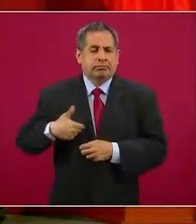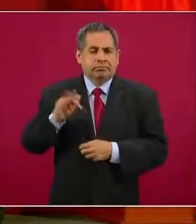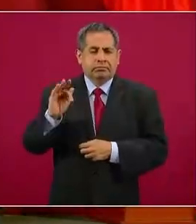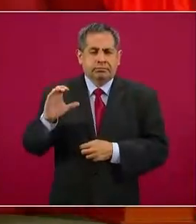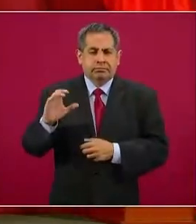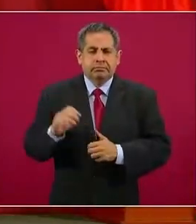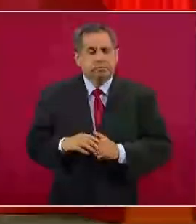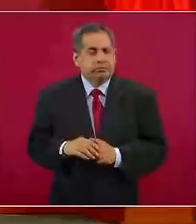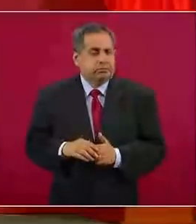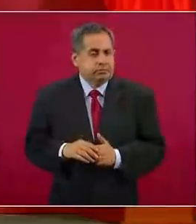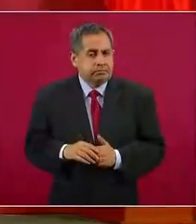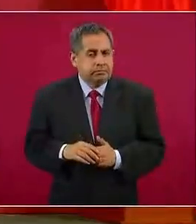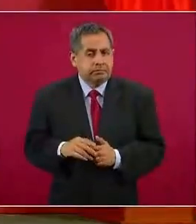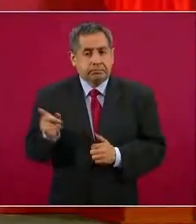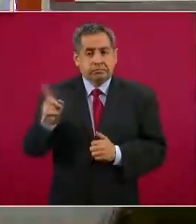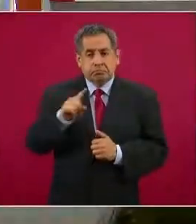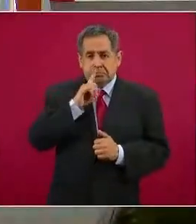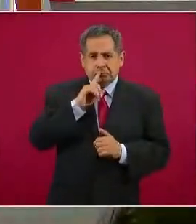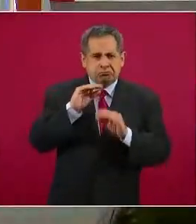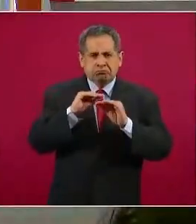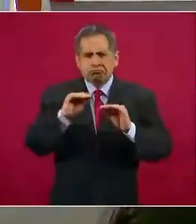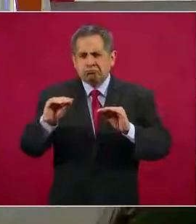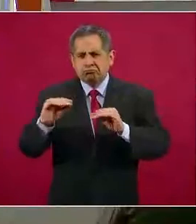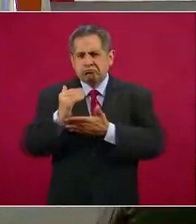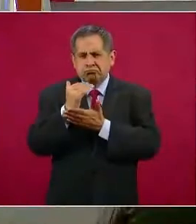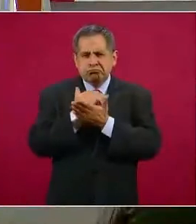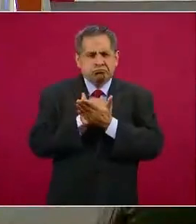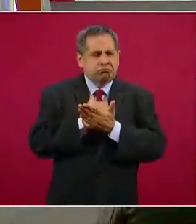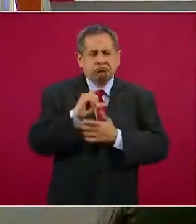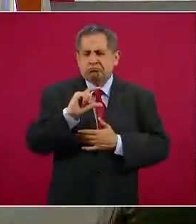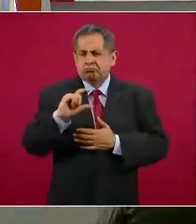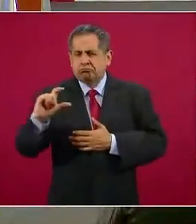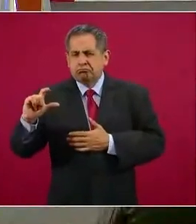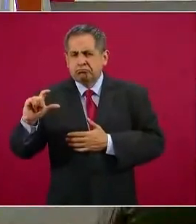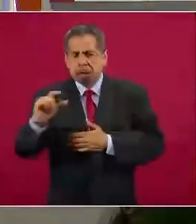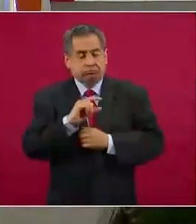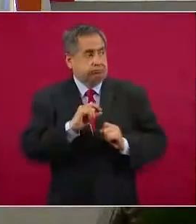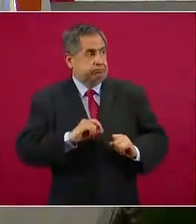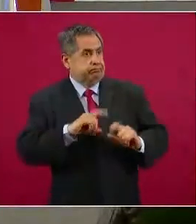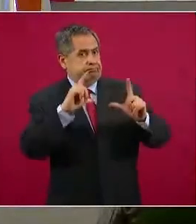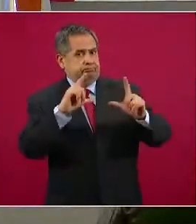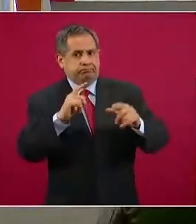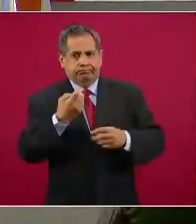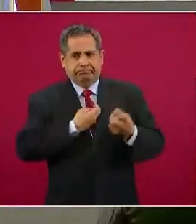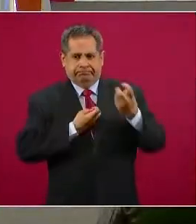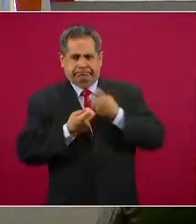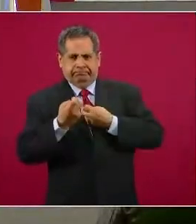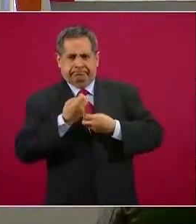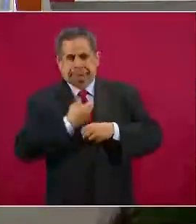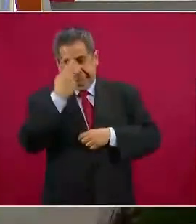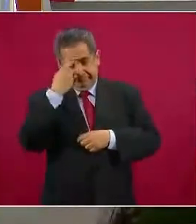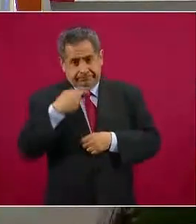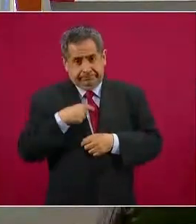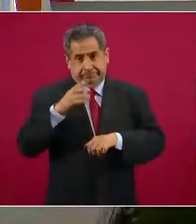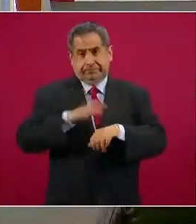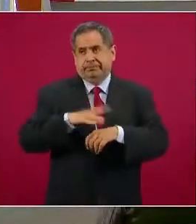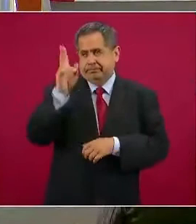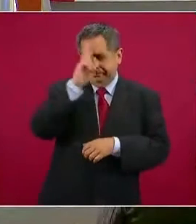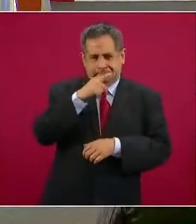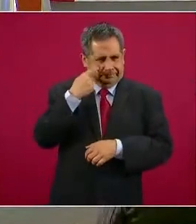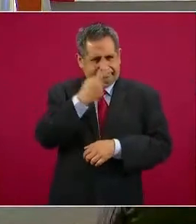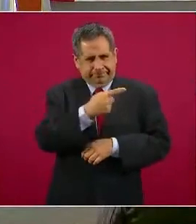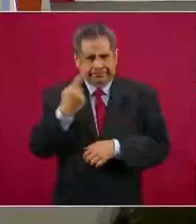Todo lo demás está más bajo. Bueno, ahí se ven las barras. Las rojas